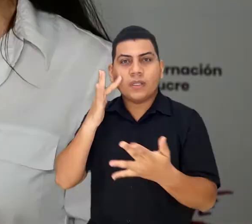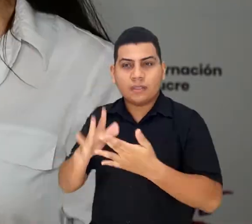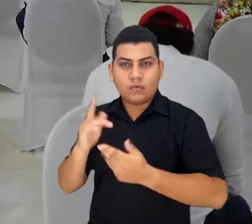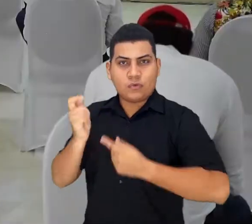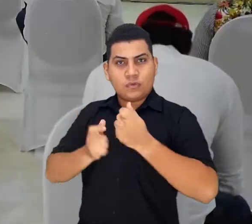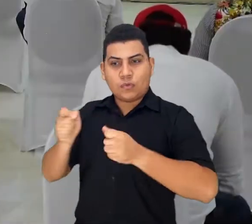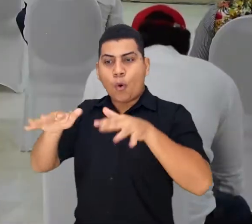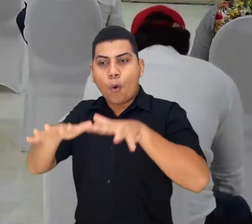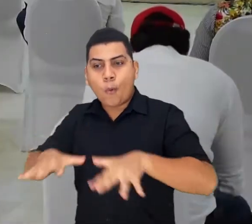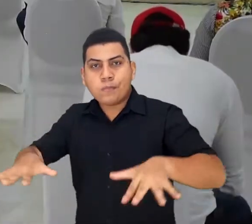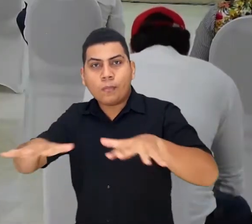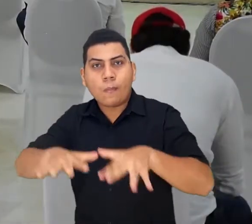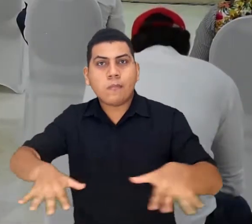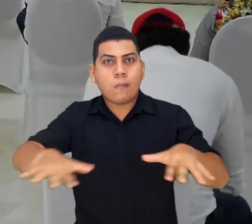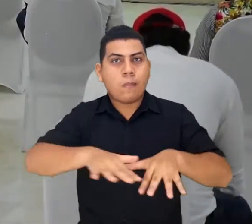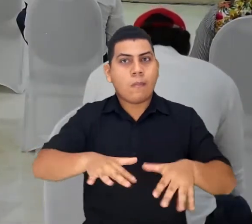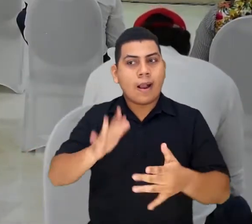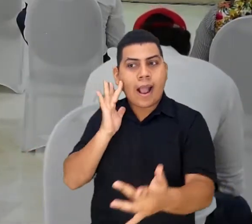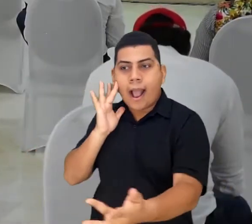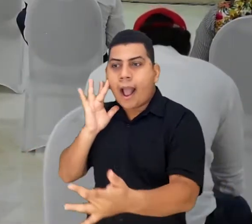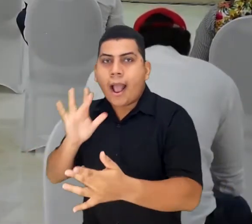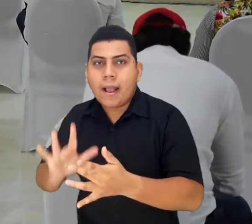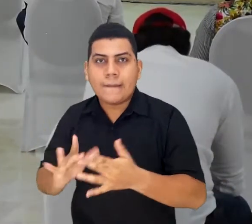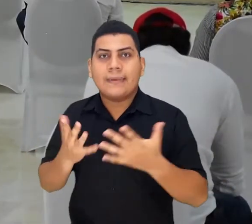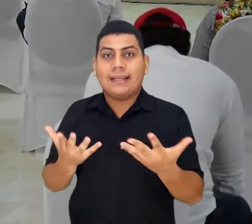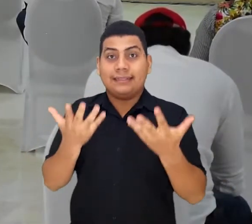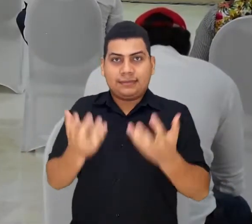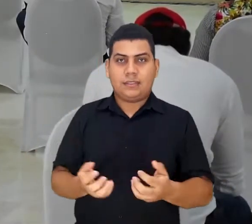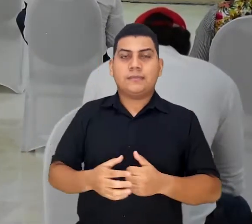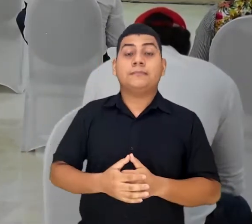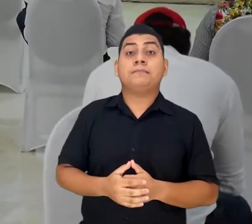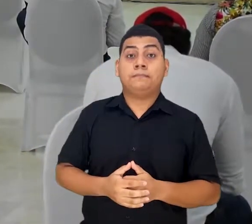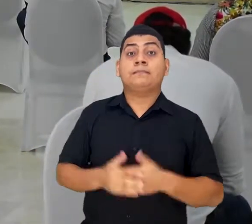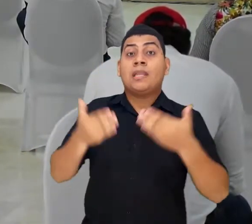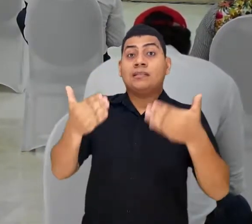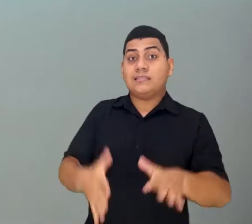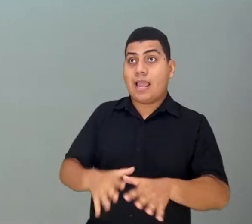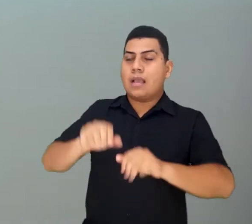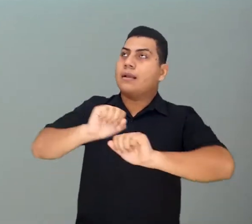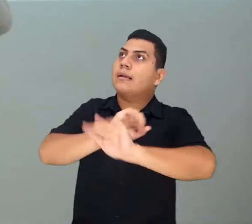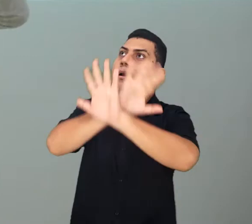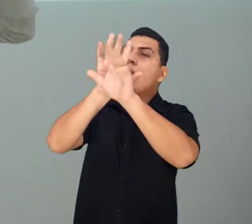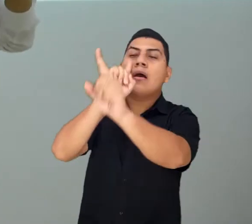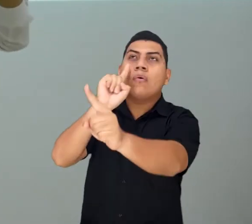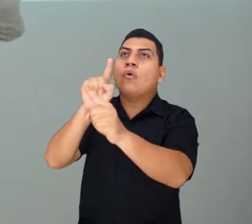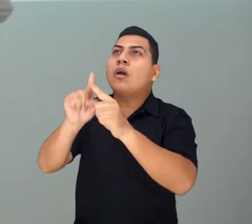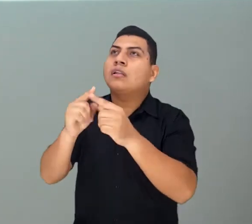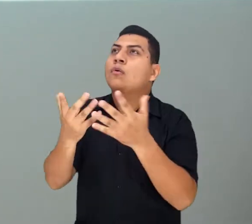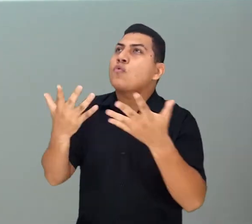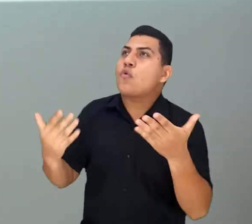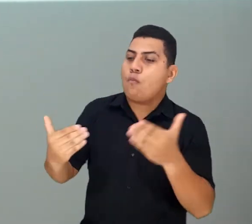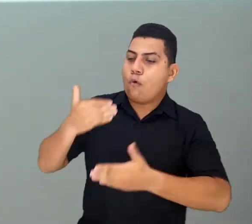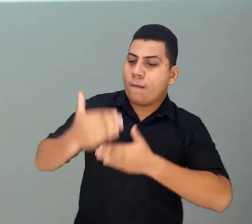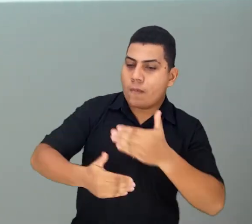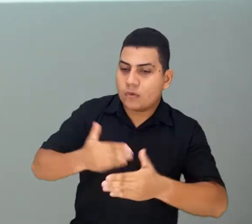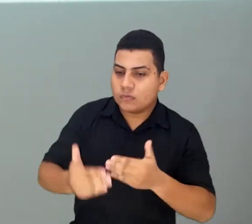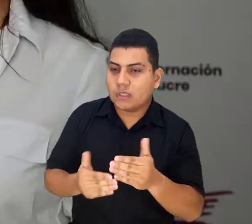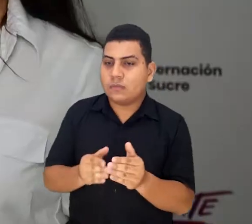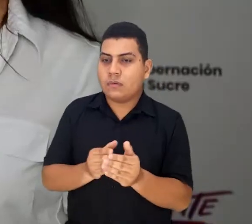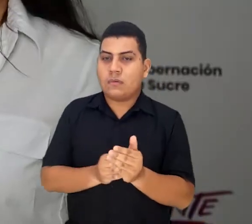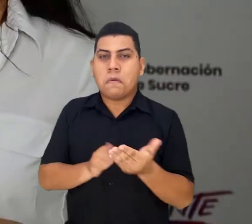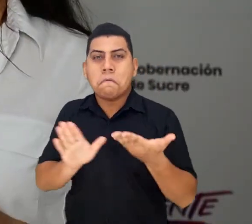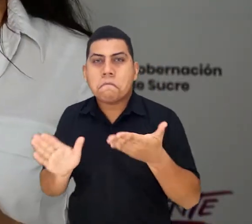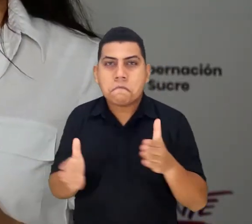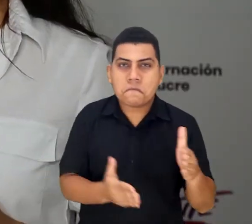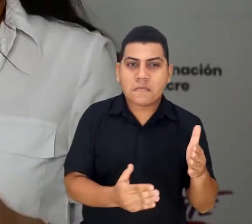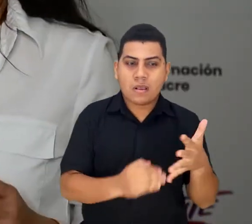sectores económicos debemos apuntar de acuerdo a las vocaciones endógenas del territorio. Cuando tienes el direccionamiento estratégico y la